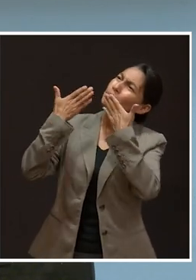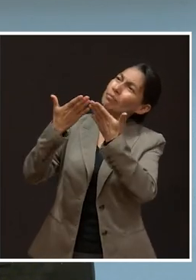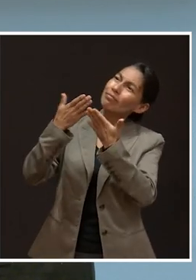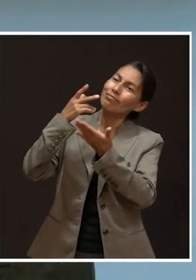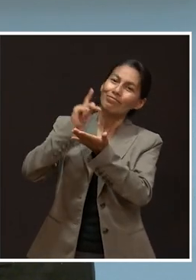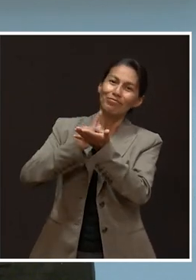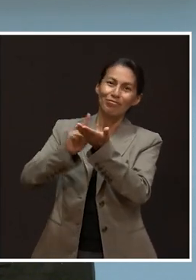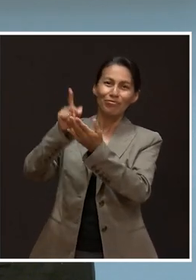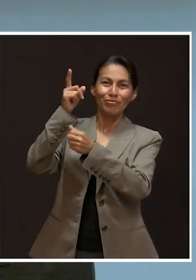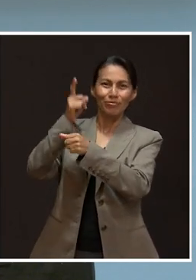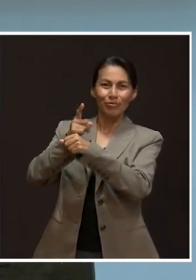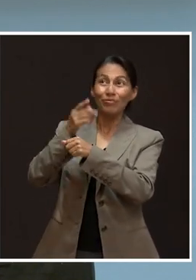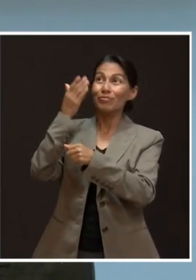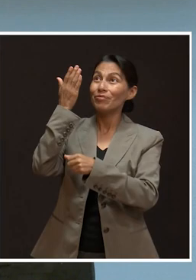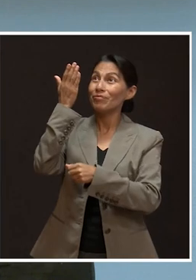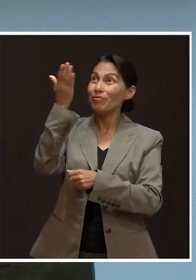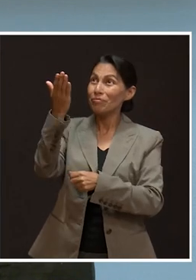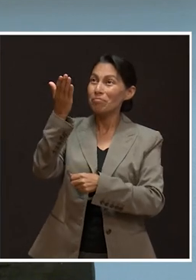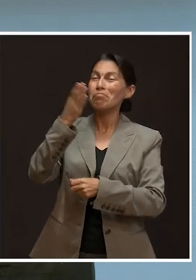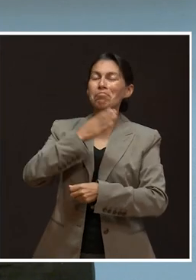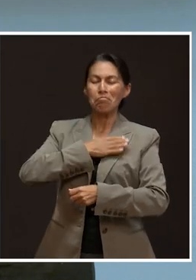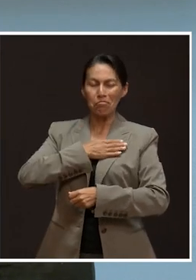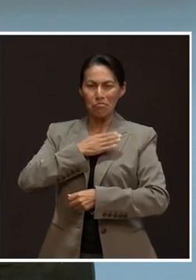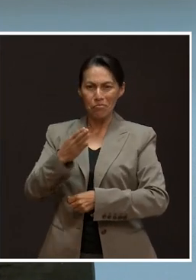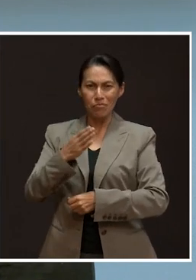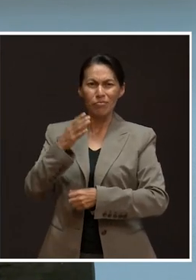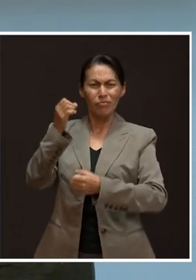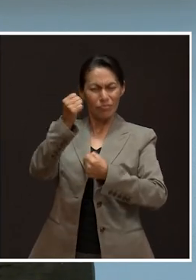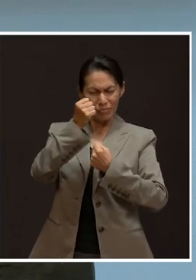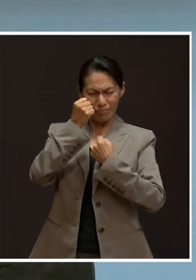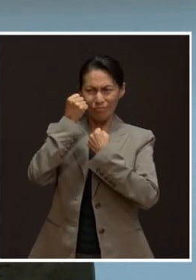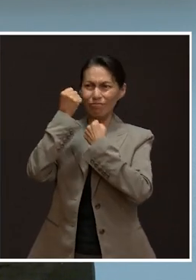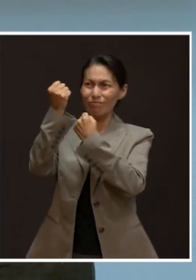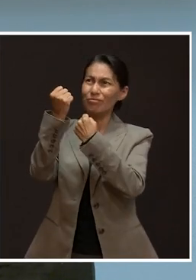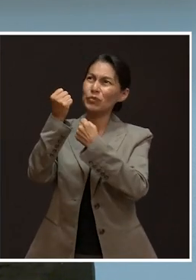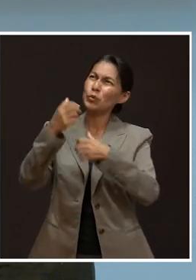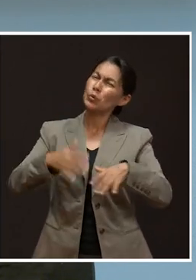buena voluntad y también en su poder.